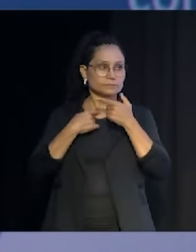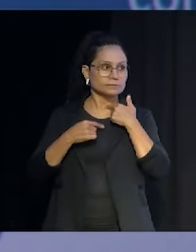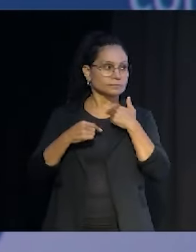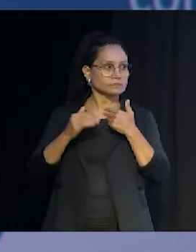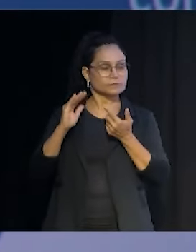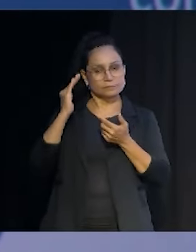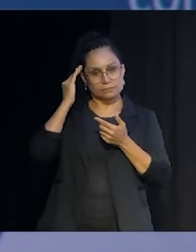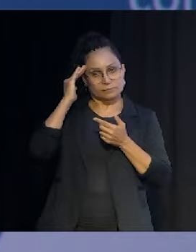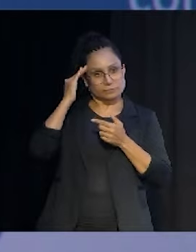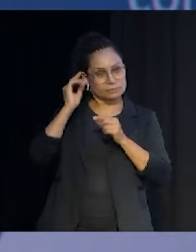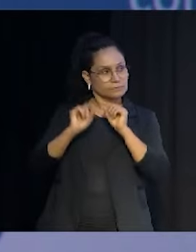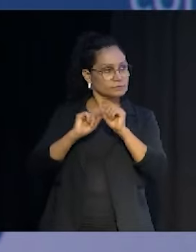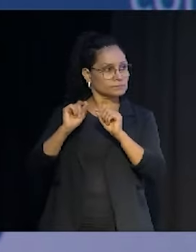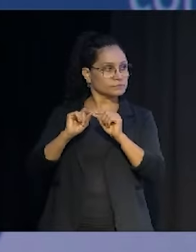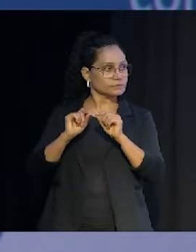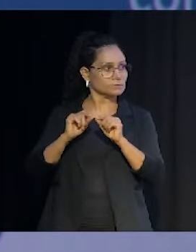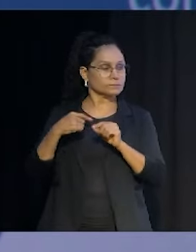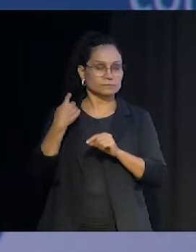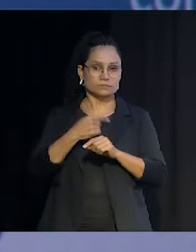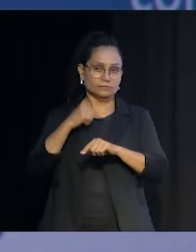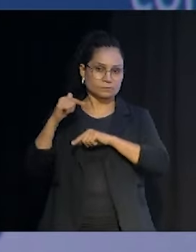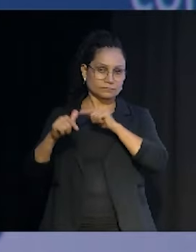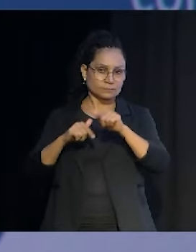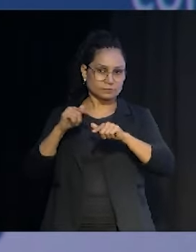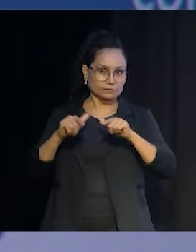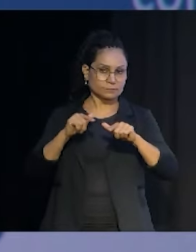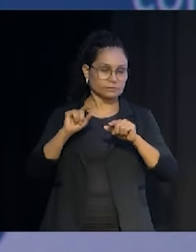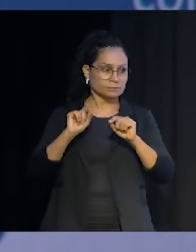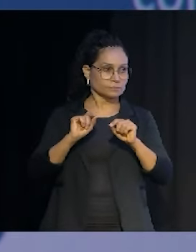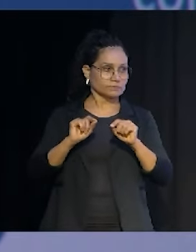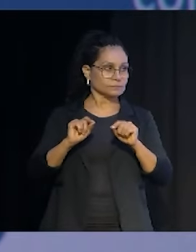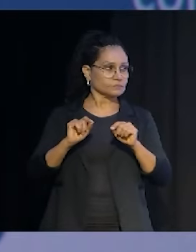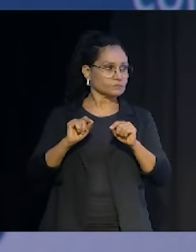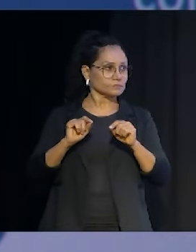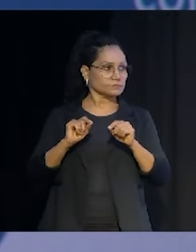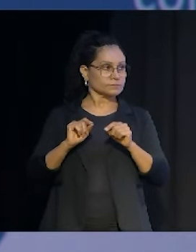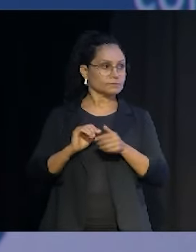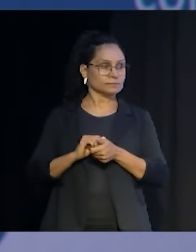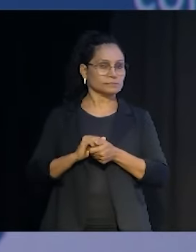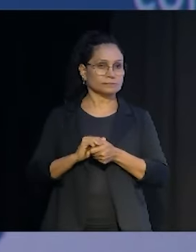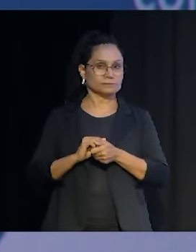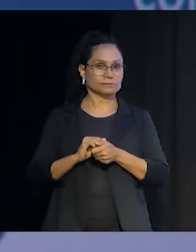Y así yo entendí. Entonces, nuestro trabajo aquí.